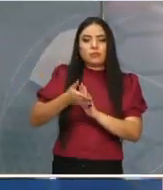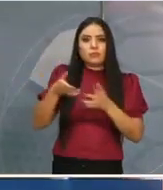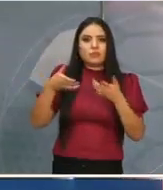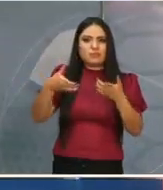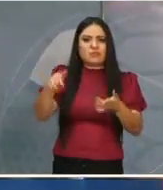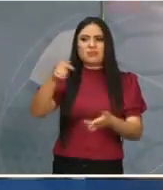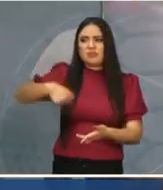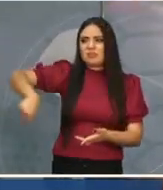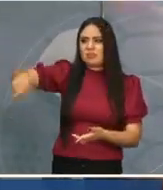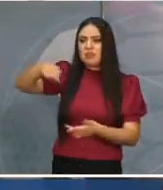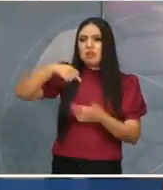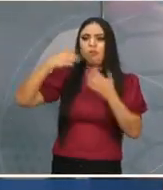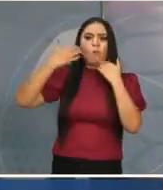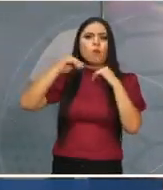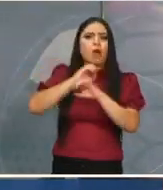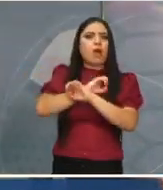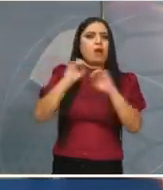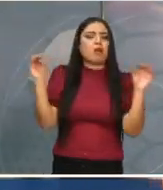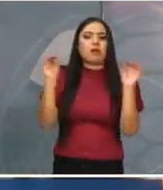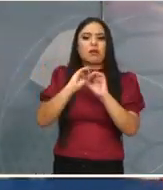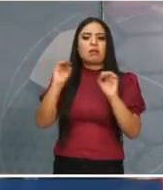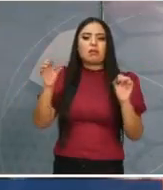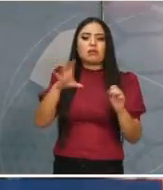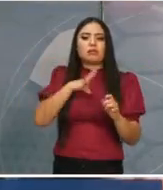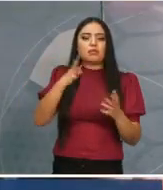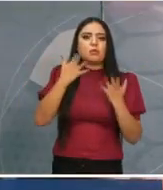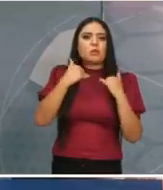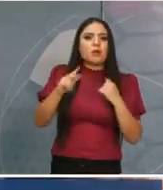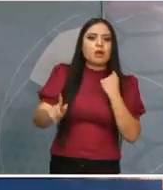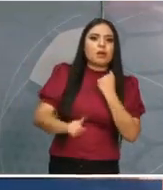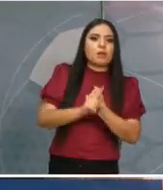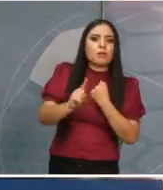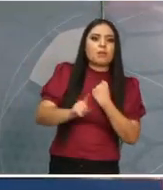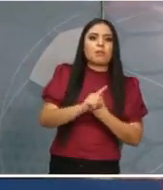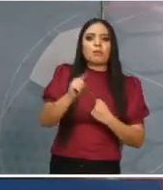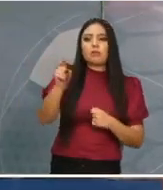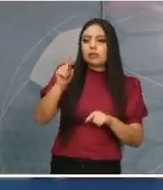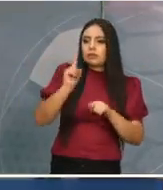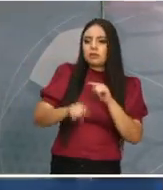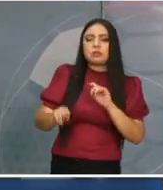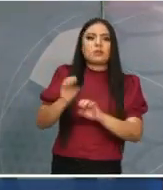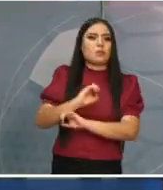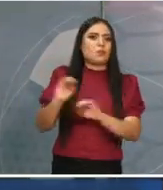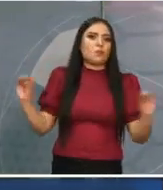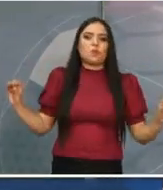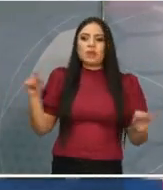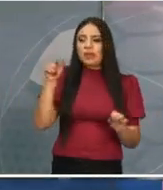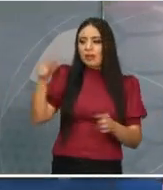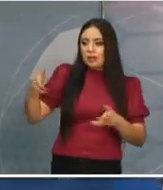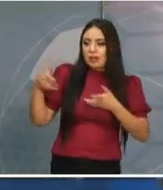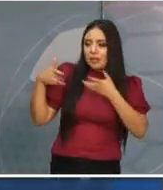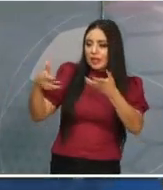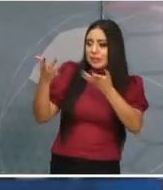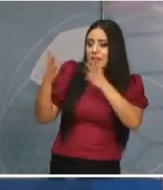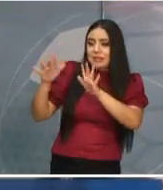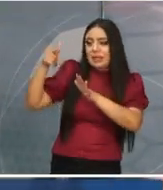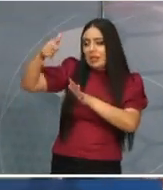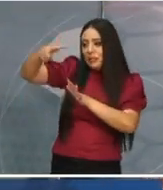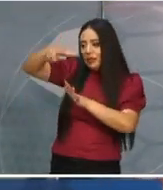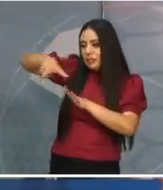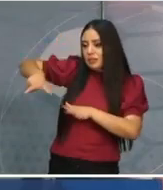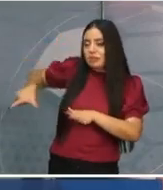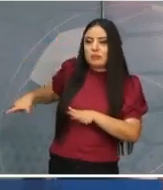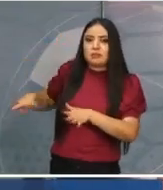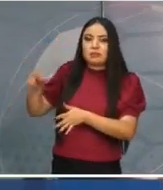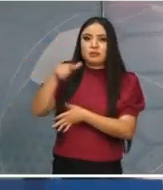ningún problema que por qué no quieren quitar que por qué no no aquí ya en la carretera está hecha nada más que es cuestión de que